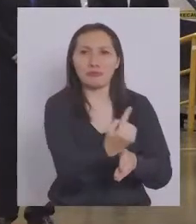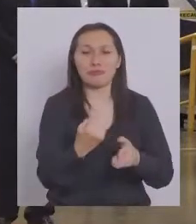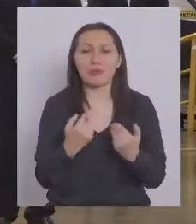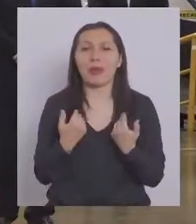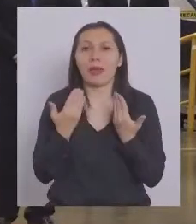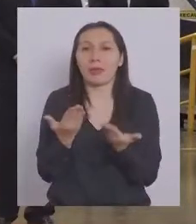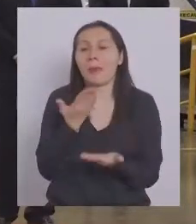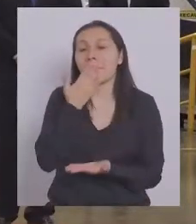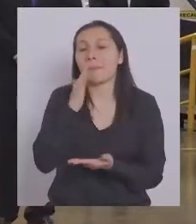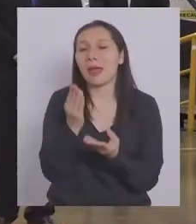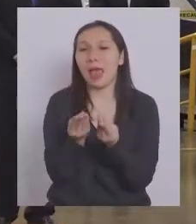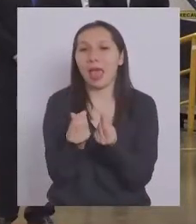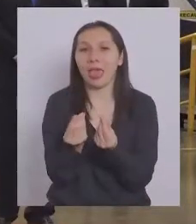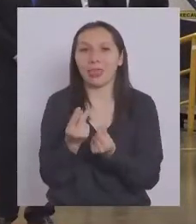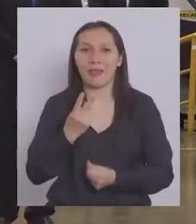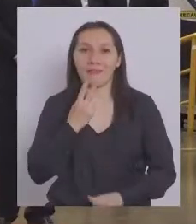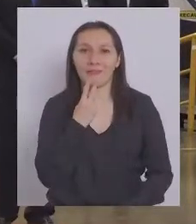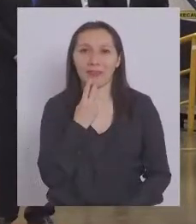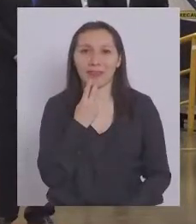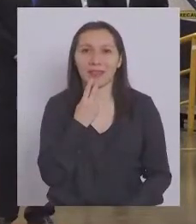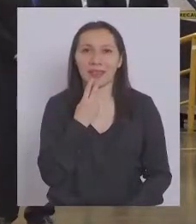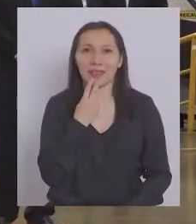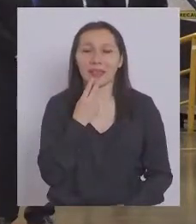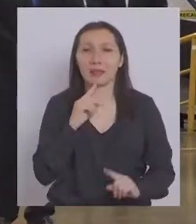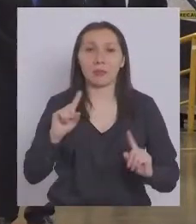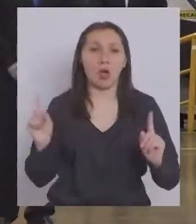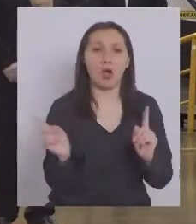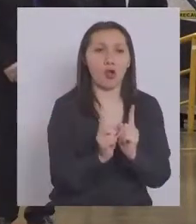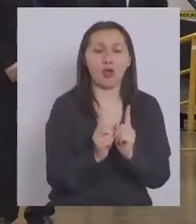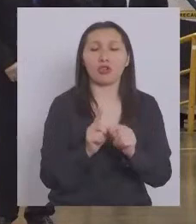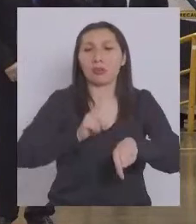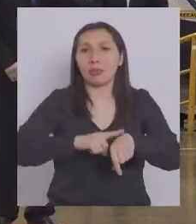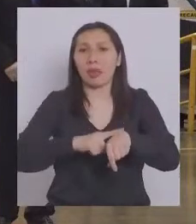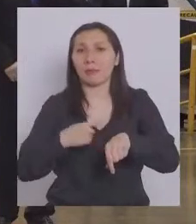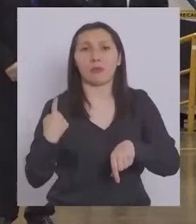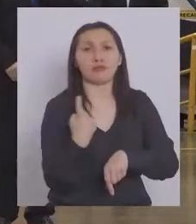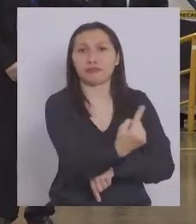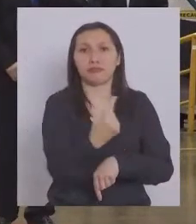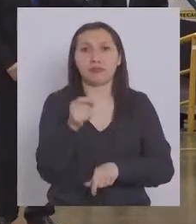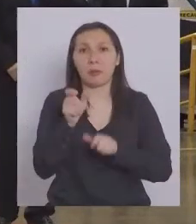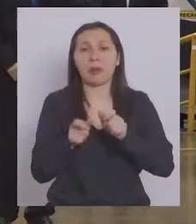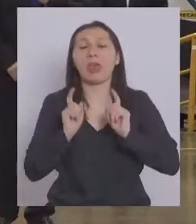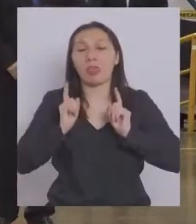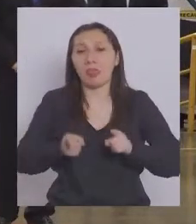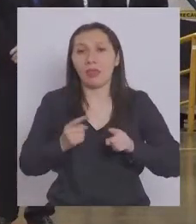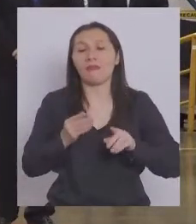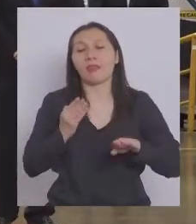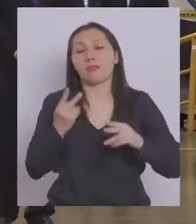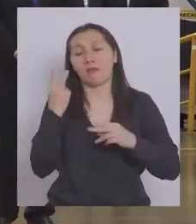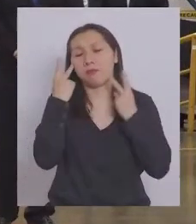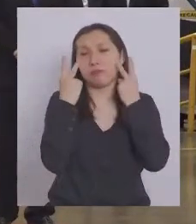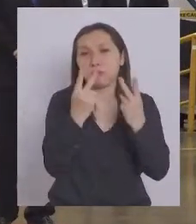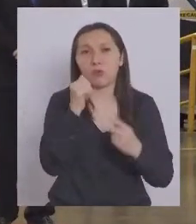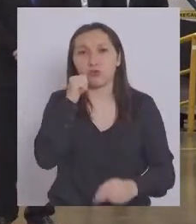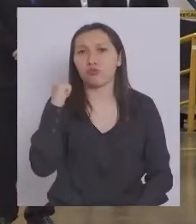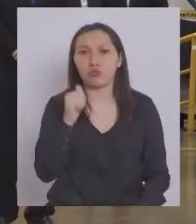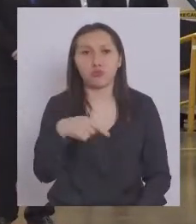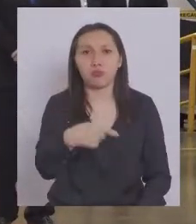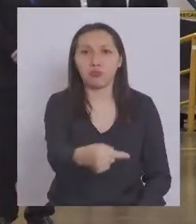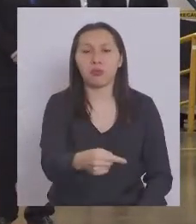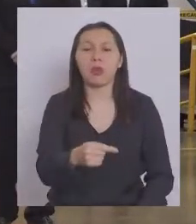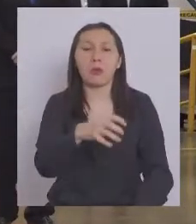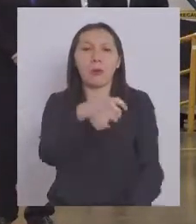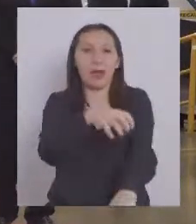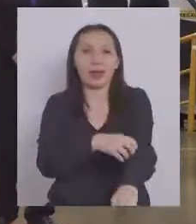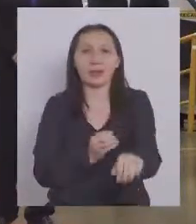dar una mejor calidad de vida y acortar los tiempos de transporte a la gente que tiene que desplazarse día a día en la región de la